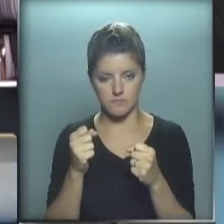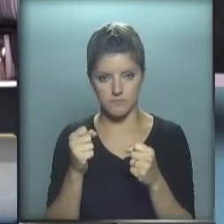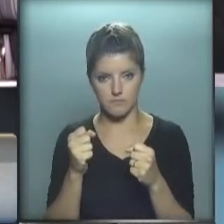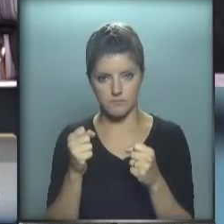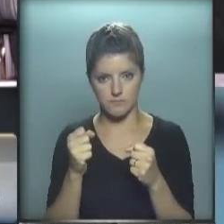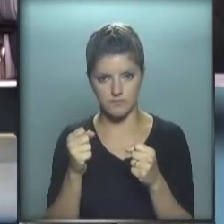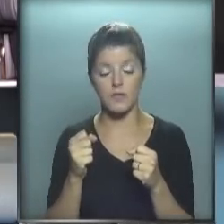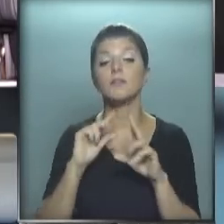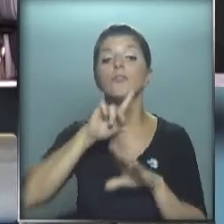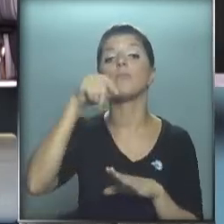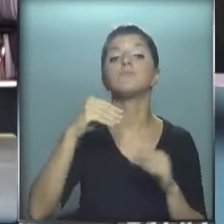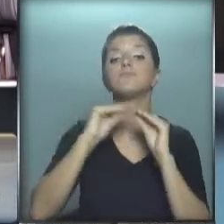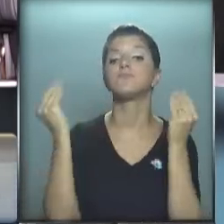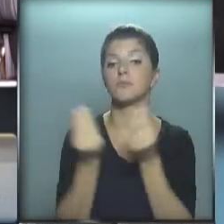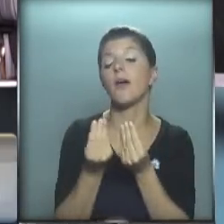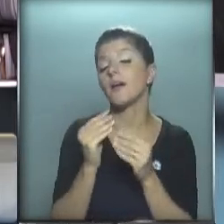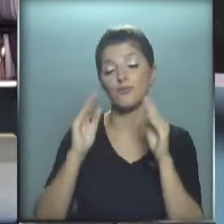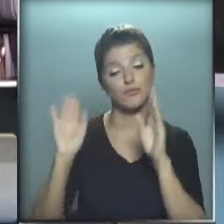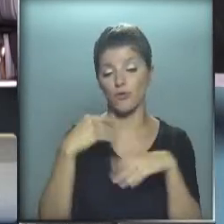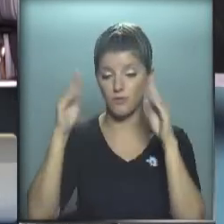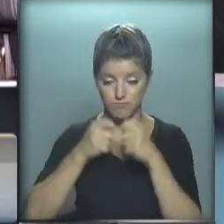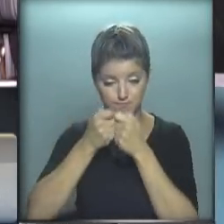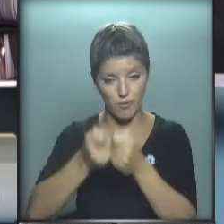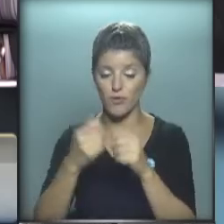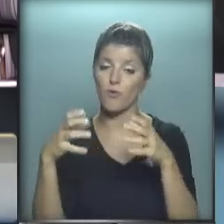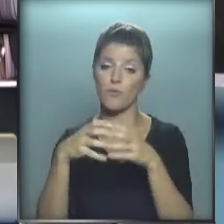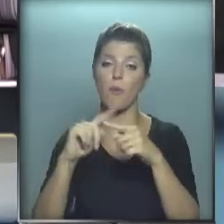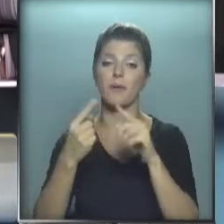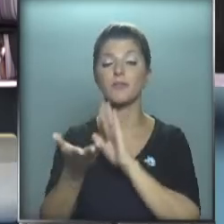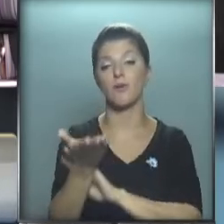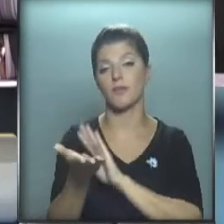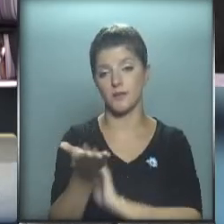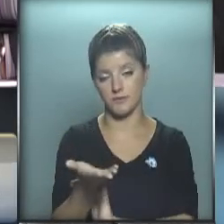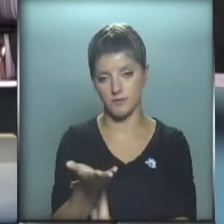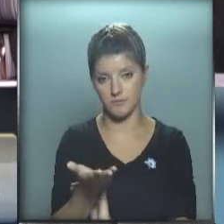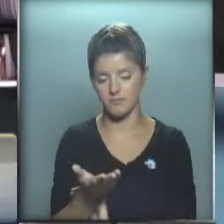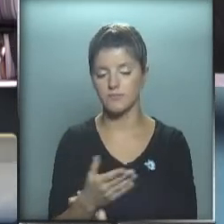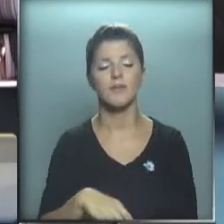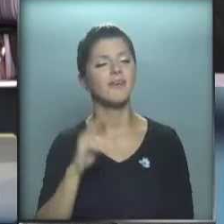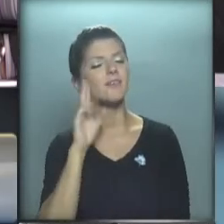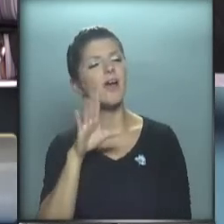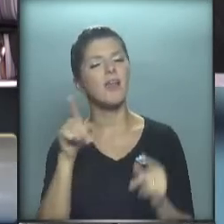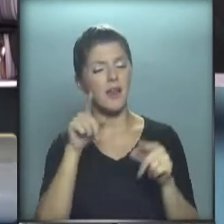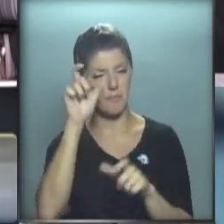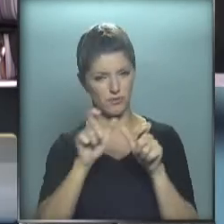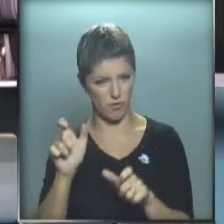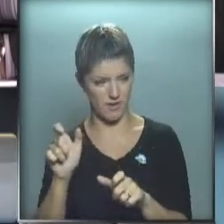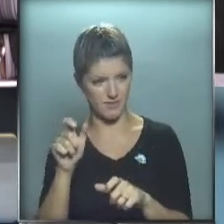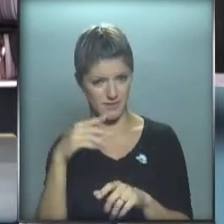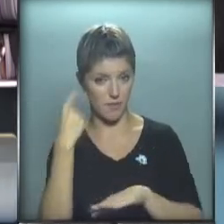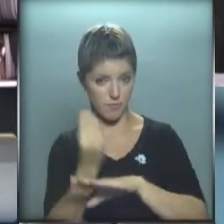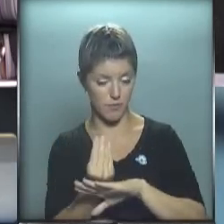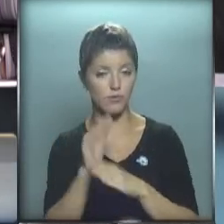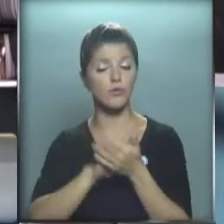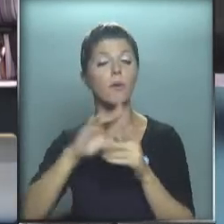a dar como resultado un voto de extrema derecha quedó algún rastro de de en la gente en en el relato que tiene la gente de la